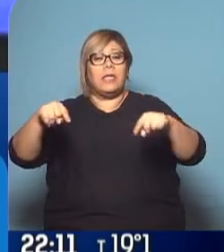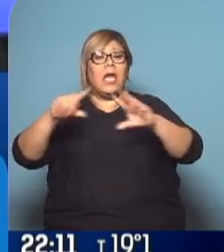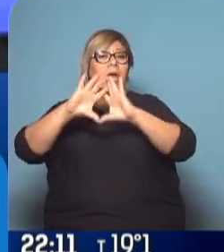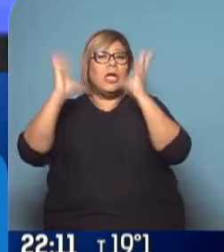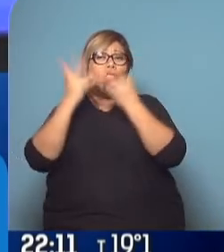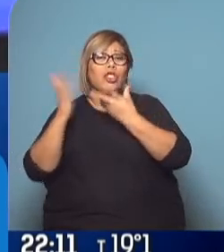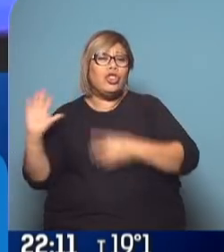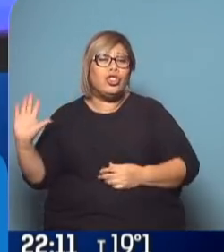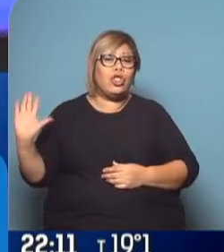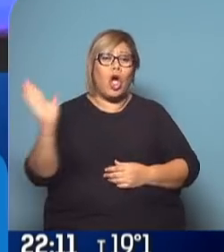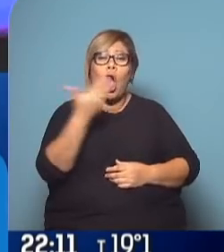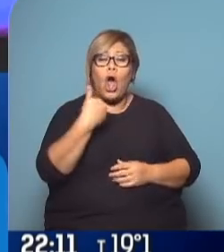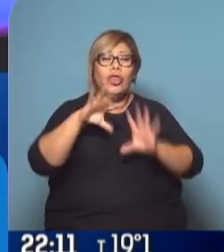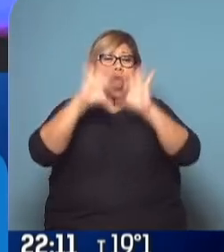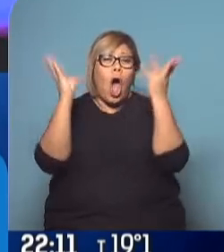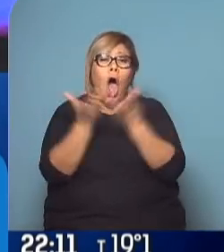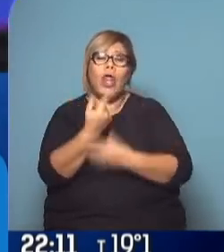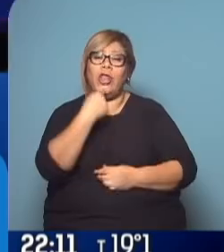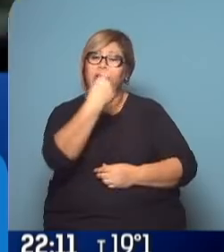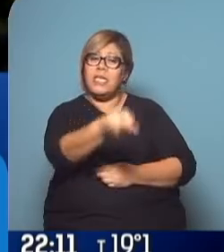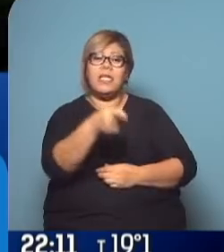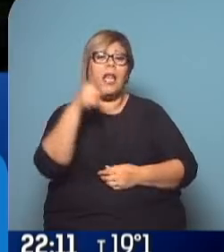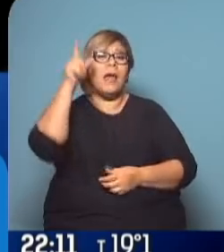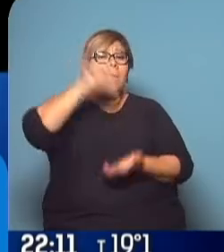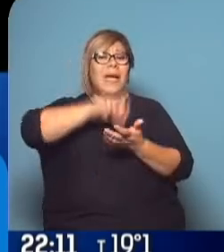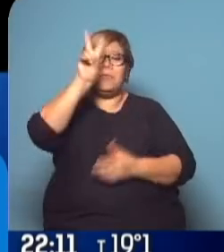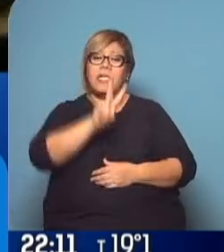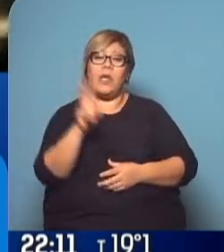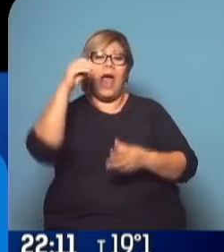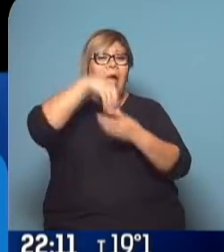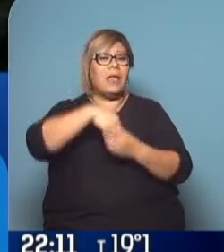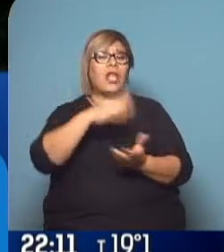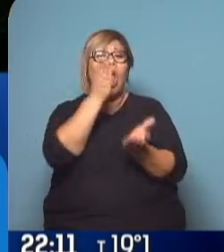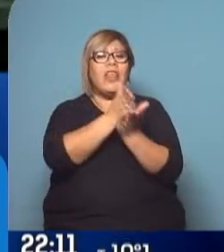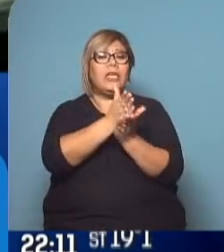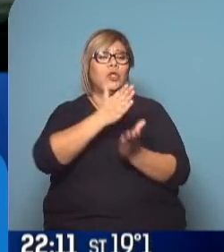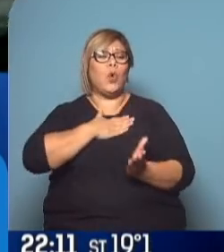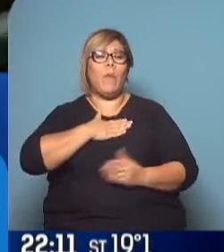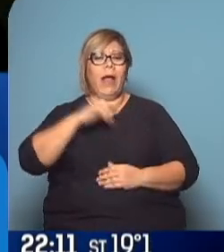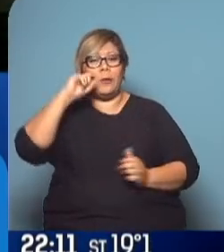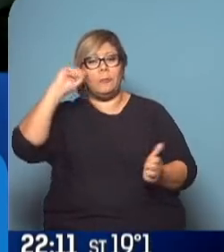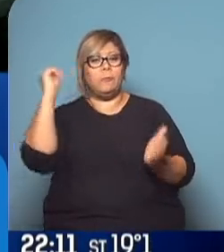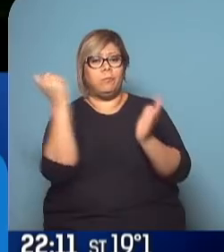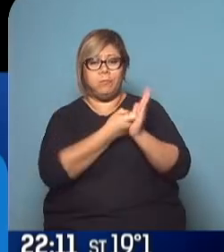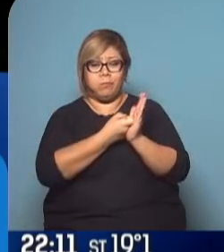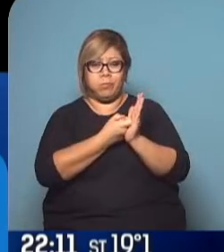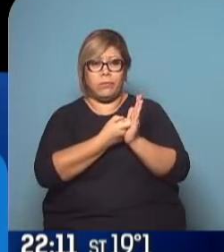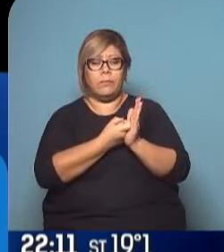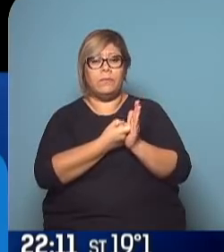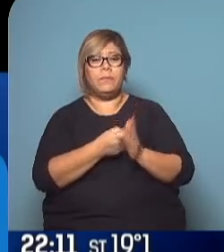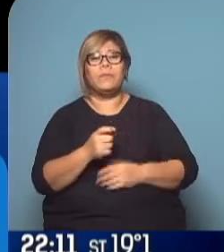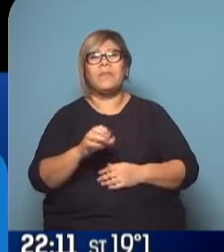hay delitos de lesa humanidad y por eso hay una denuncia ante la Corte Penal Internacional. Eso es lo que está pasando en Venezuela, por lo menos